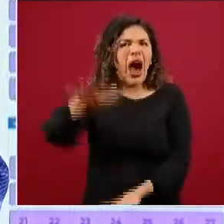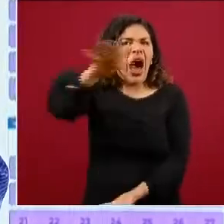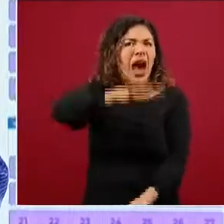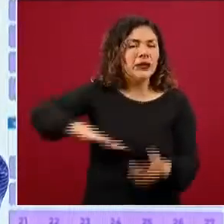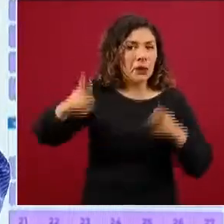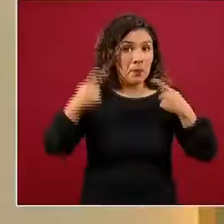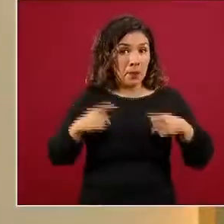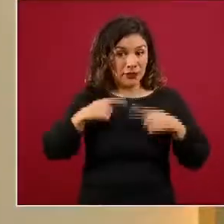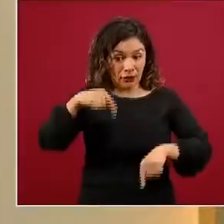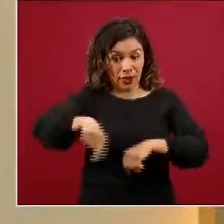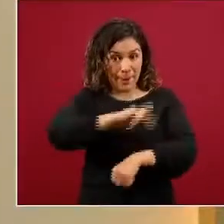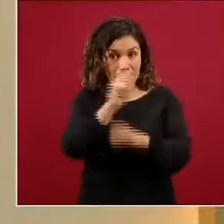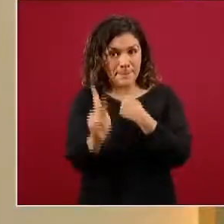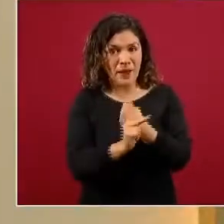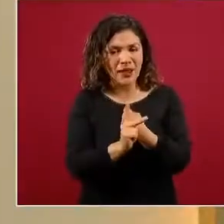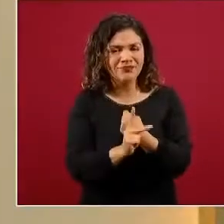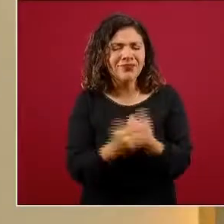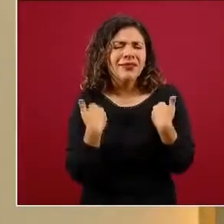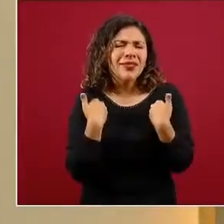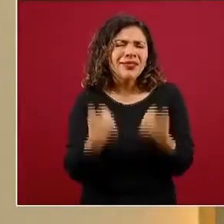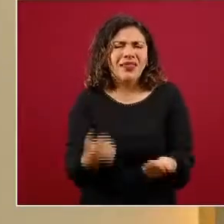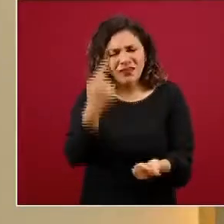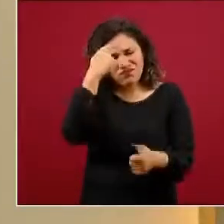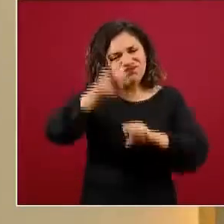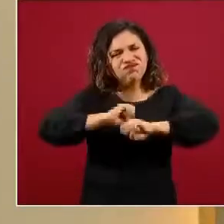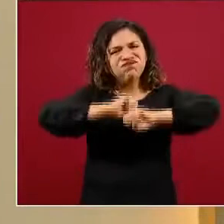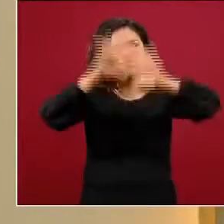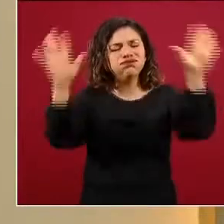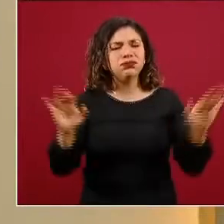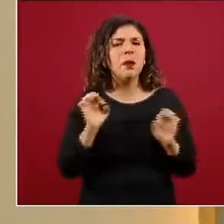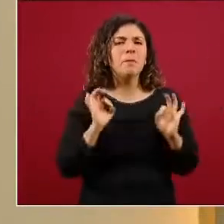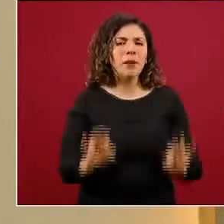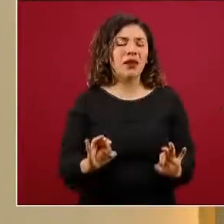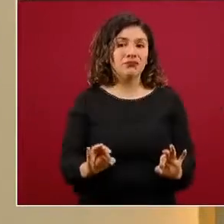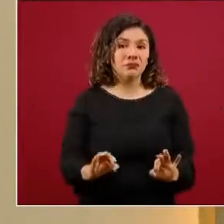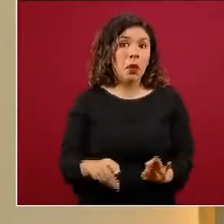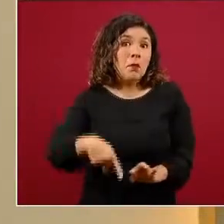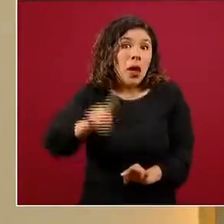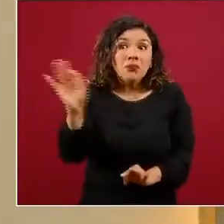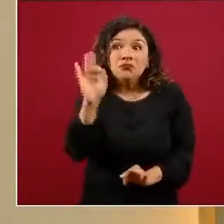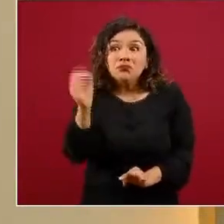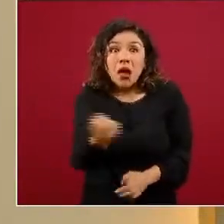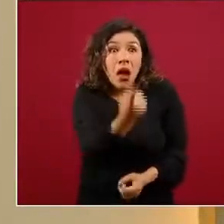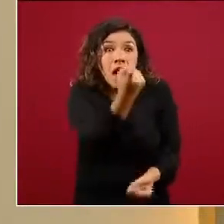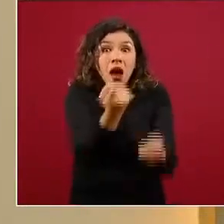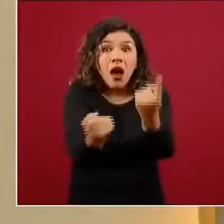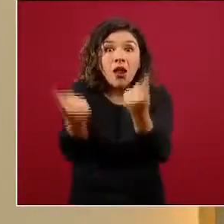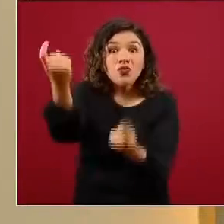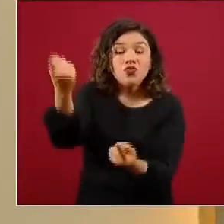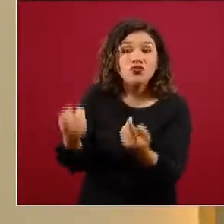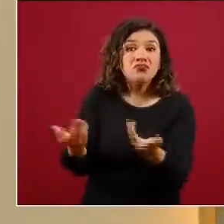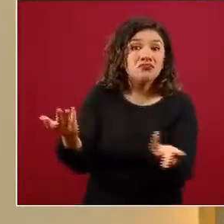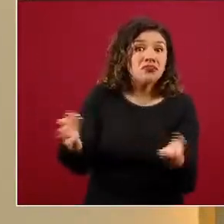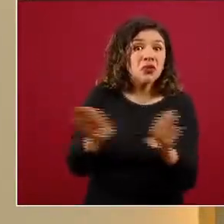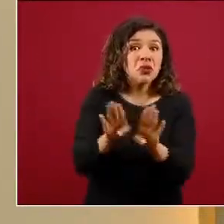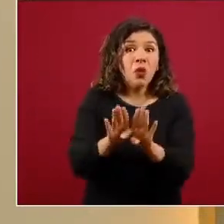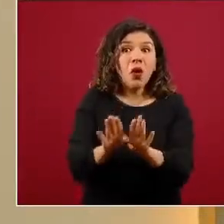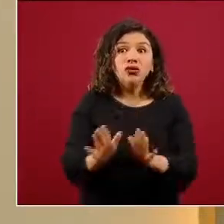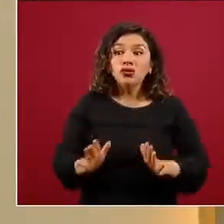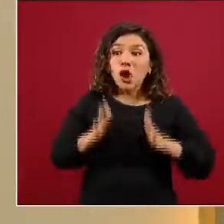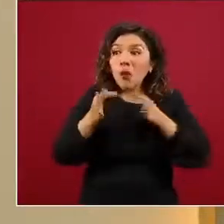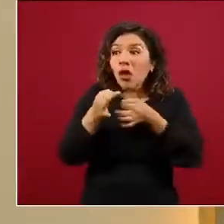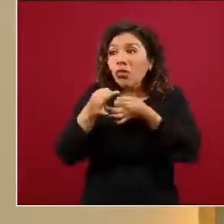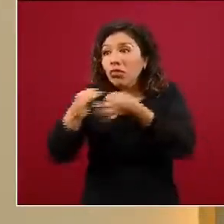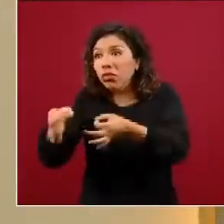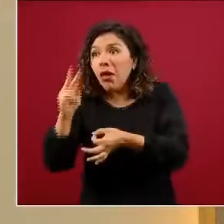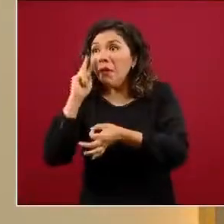personas en este país tienen claridad de eso y lo ven así. Pero por si hay alguien que se le toma por sorpresa